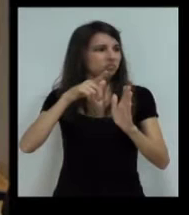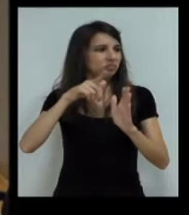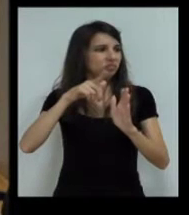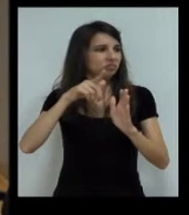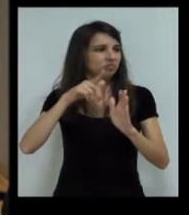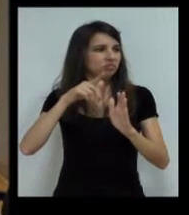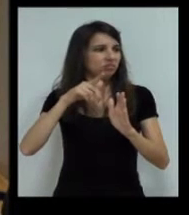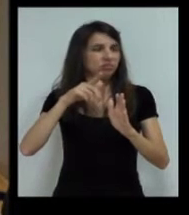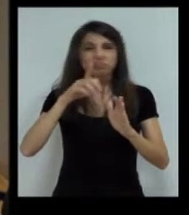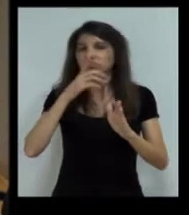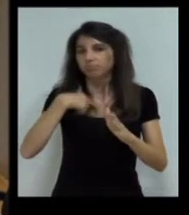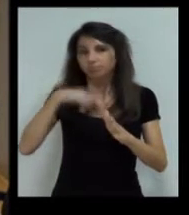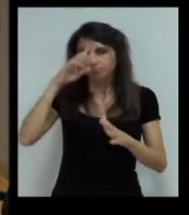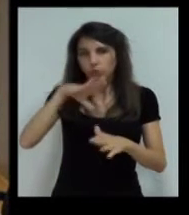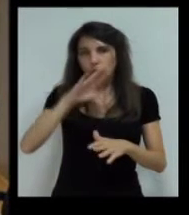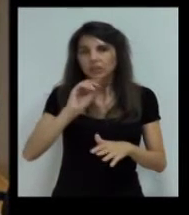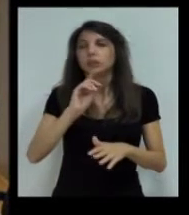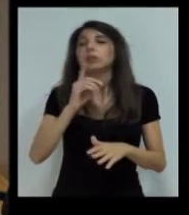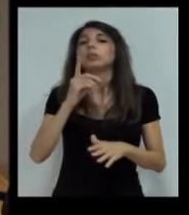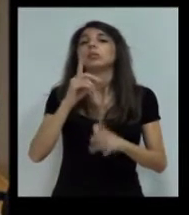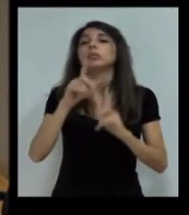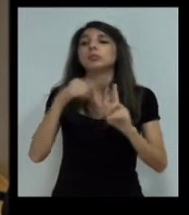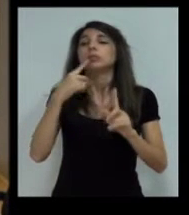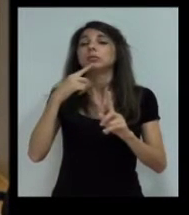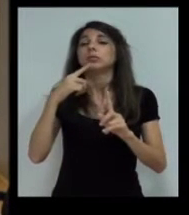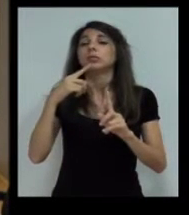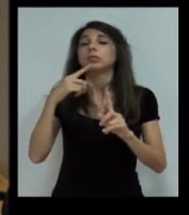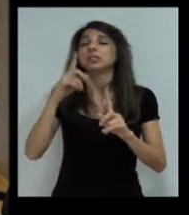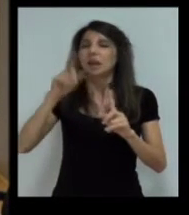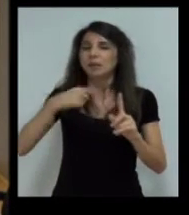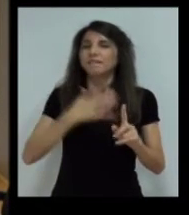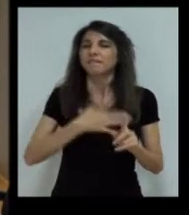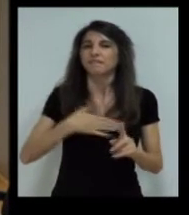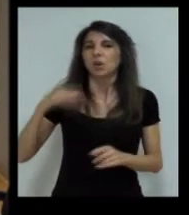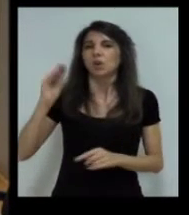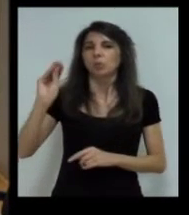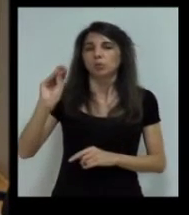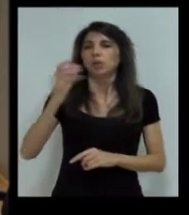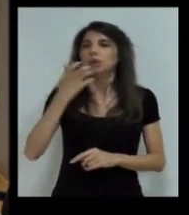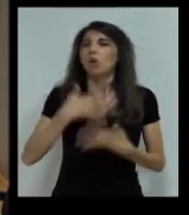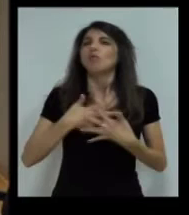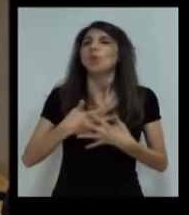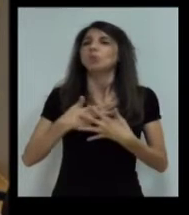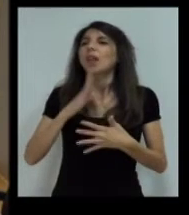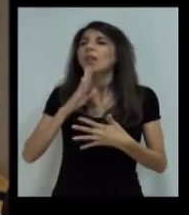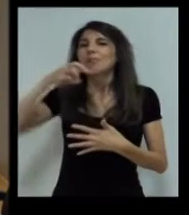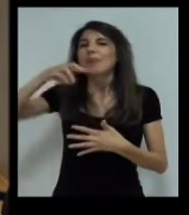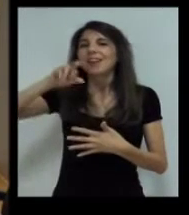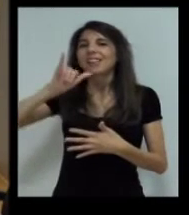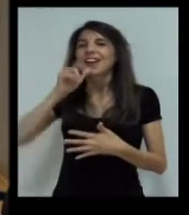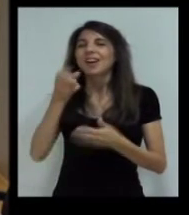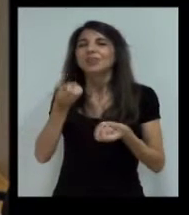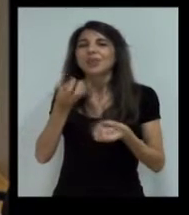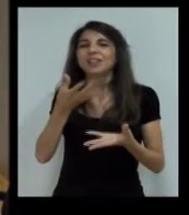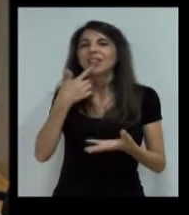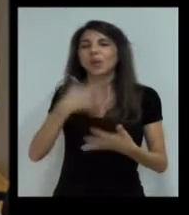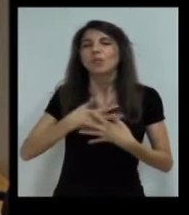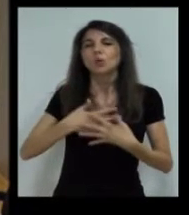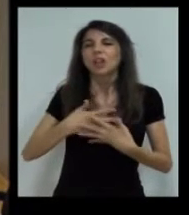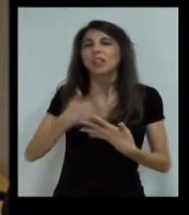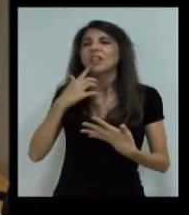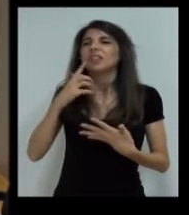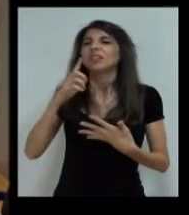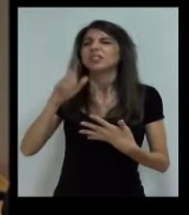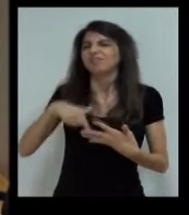quiera levantar la mano y a consecuencia de ello preguntar, dice, bueno, y todas esas buenas voluntades, luego lo que estamos viendo en cuanto a